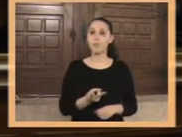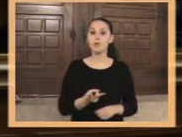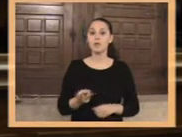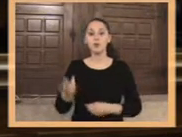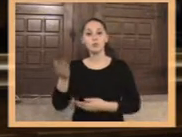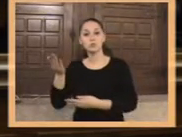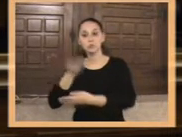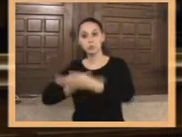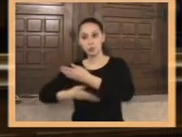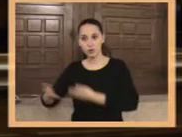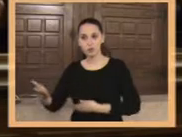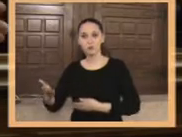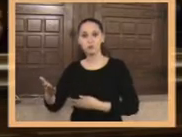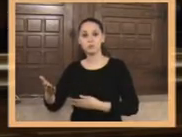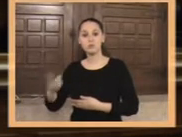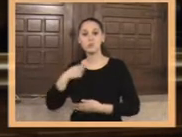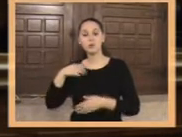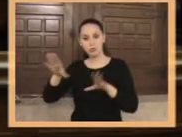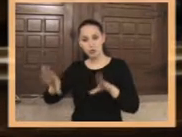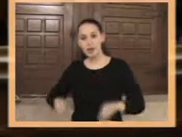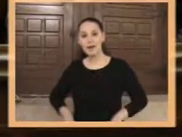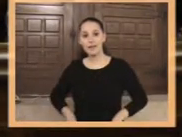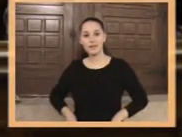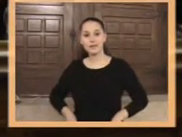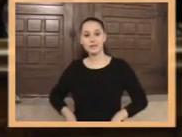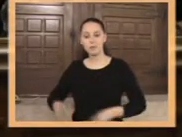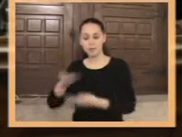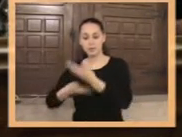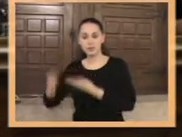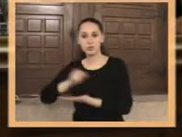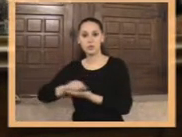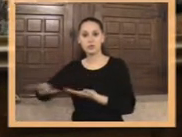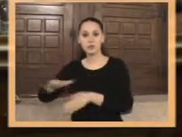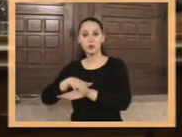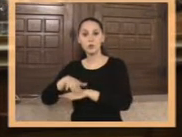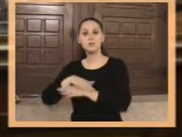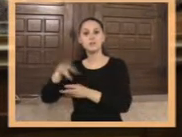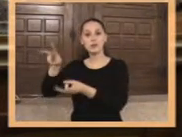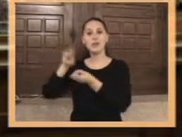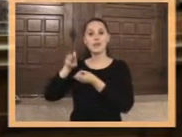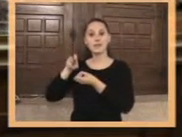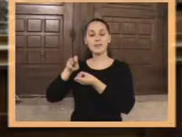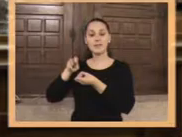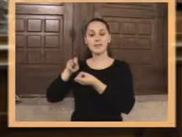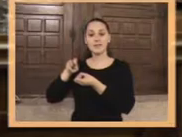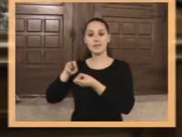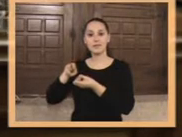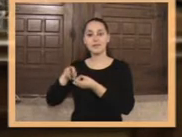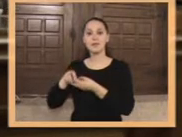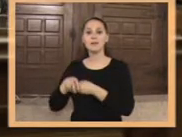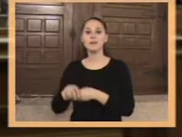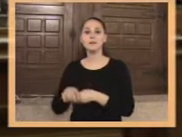Solicitamos o aceptamos la cesión gratuita que el Ministerio de Hacienda hace al ayuntamiento en base a lo